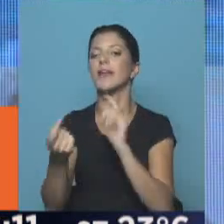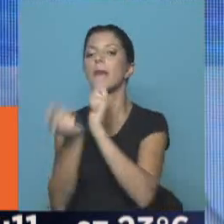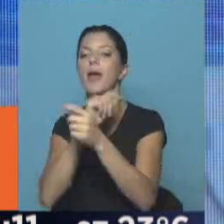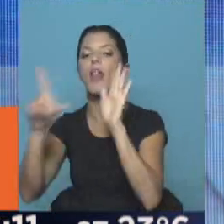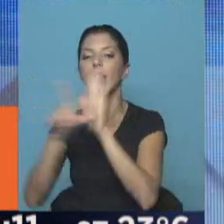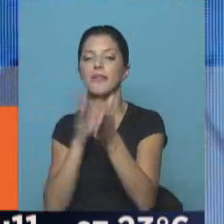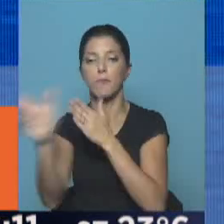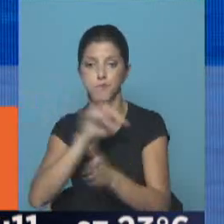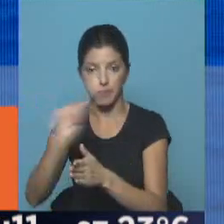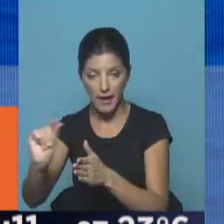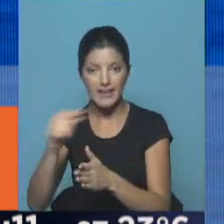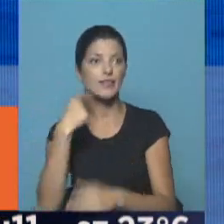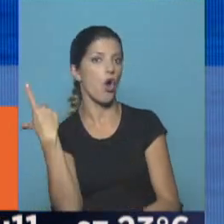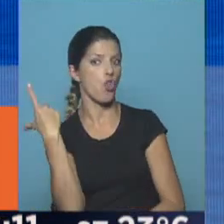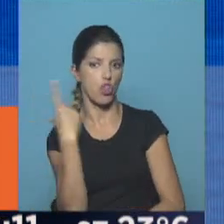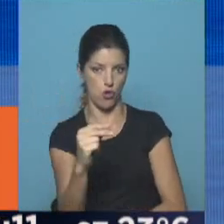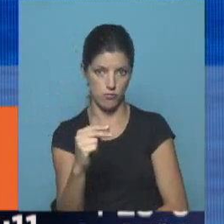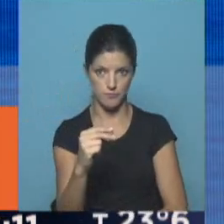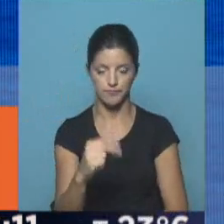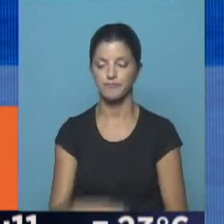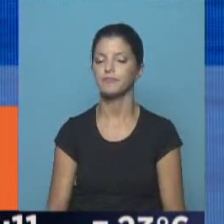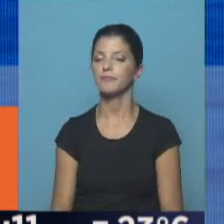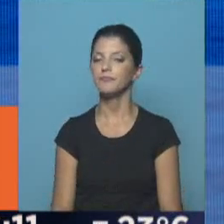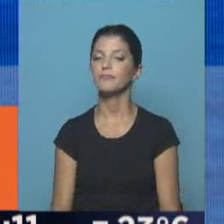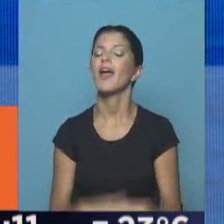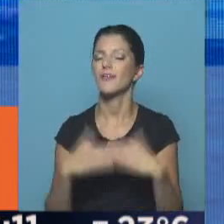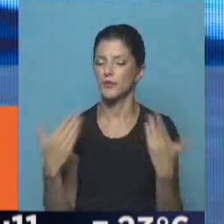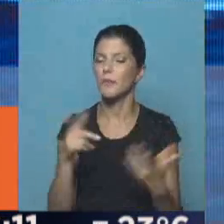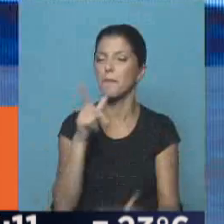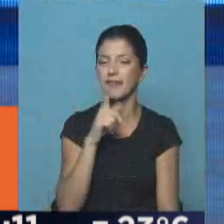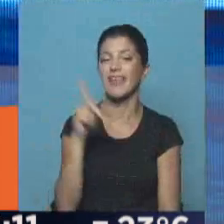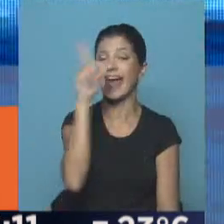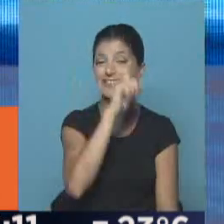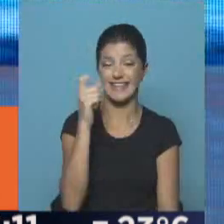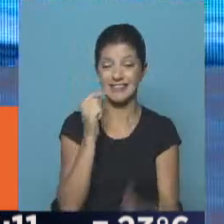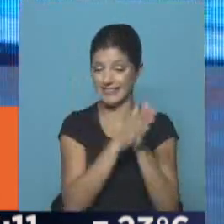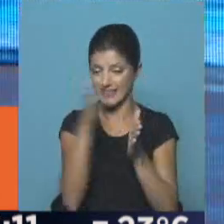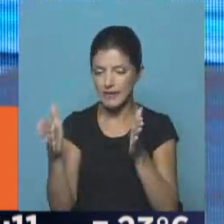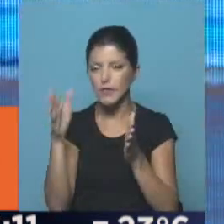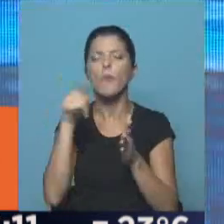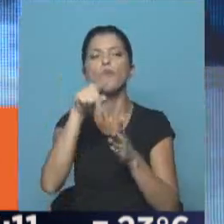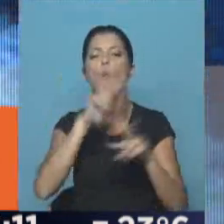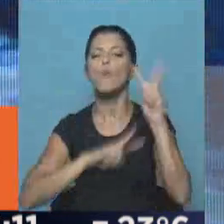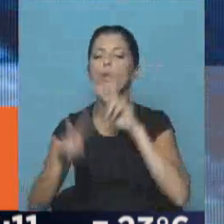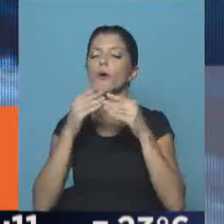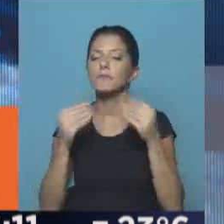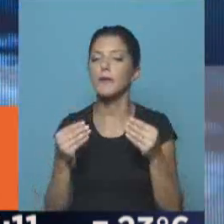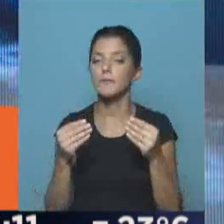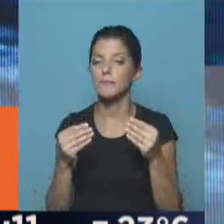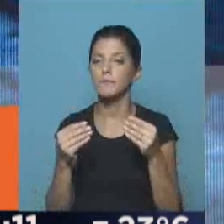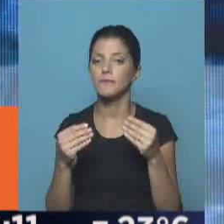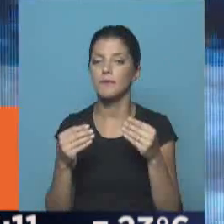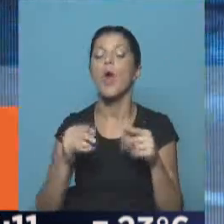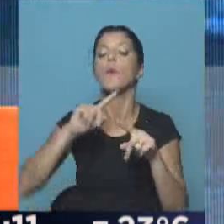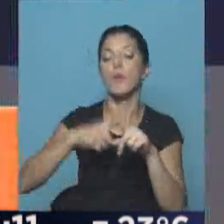Entonces, me parece que lo que Trump estuvo tratando de hacer en estos primeros 100 días fue compensar con algunos giros en materia de